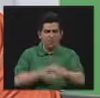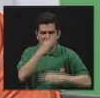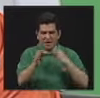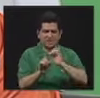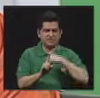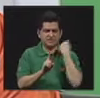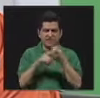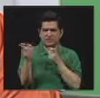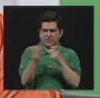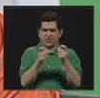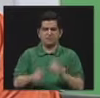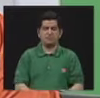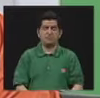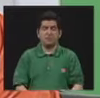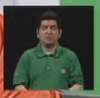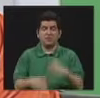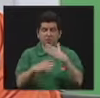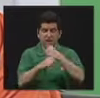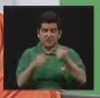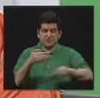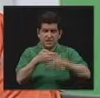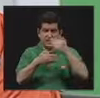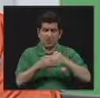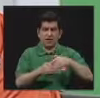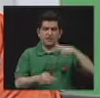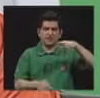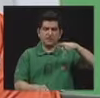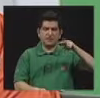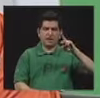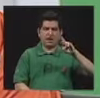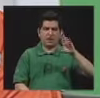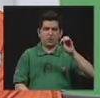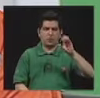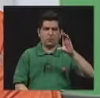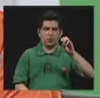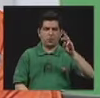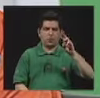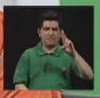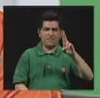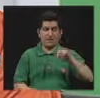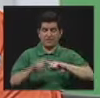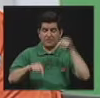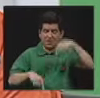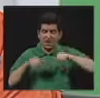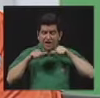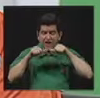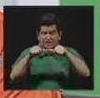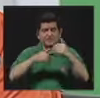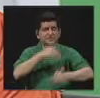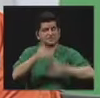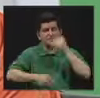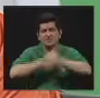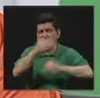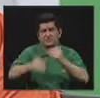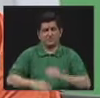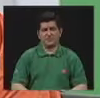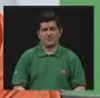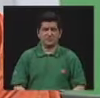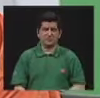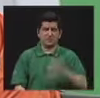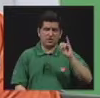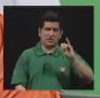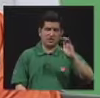ese tipo de situación, lo hizo Procomer y fue todo un éxito en este país, mientras que aquí se continúa arraigado a un proceso donde